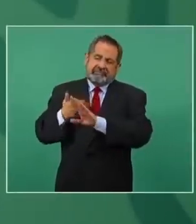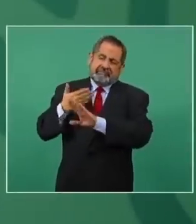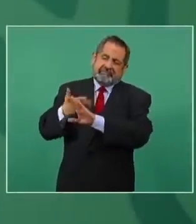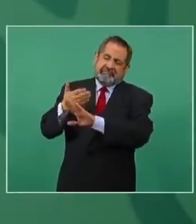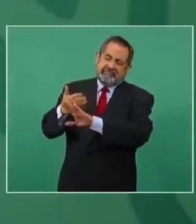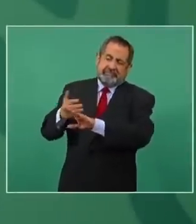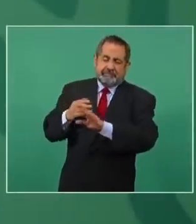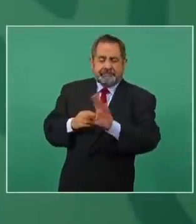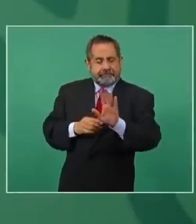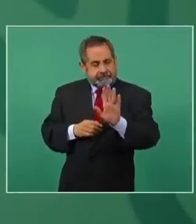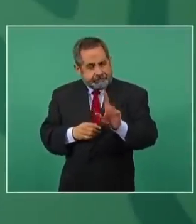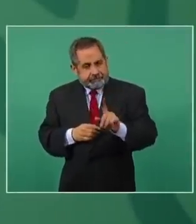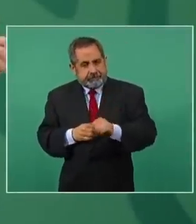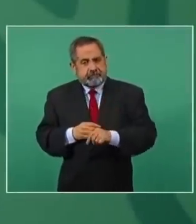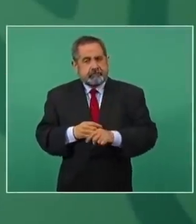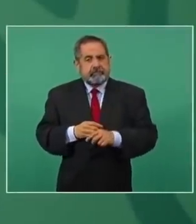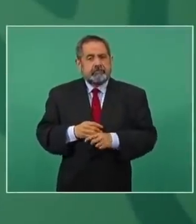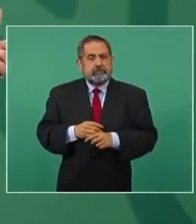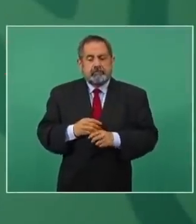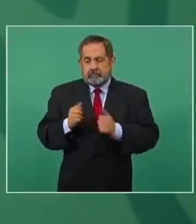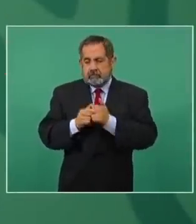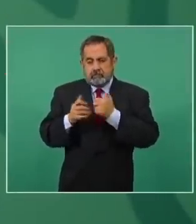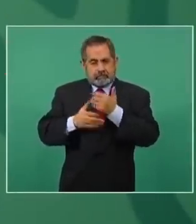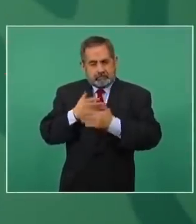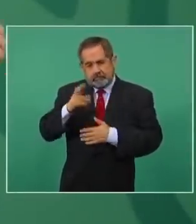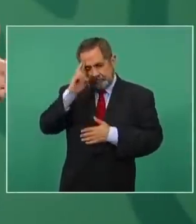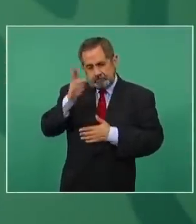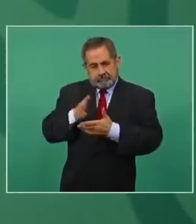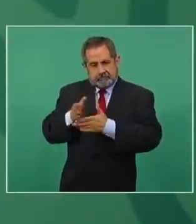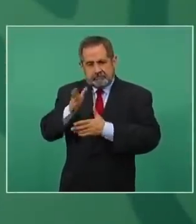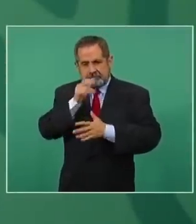Entonces fuimos siendo muy respetuosos